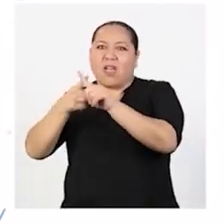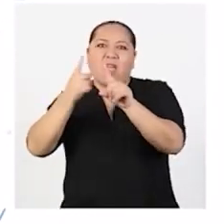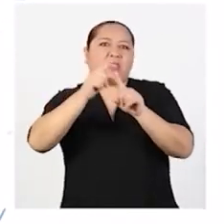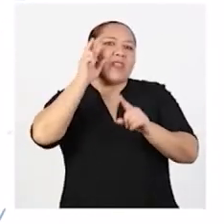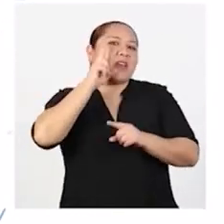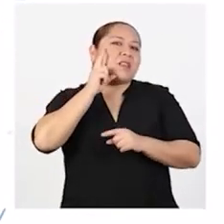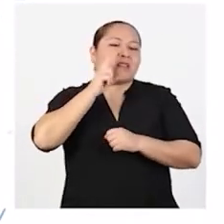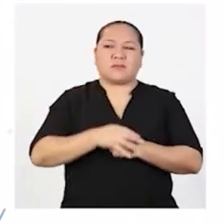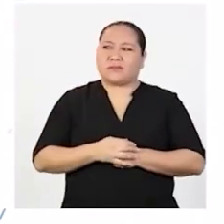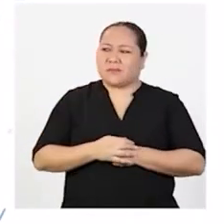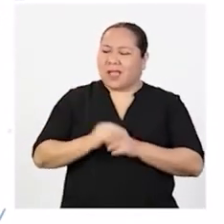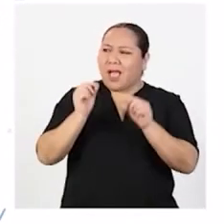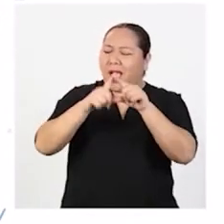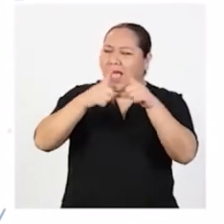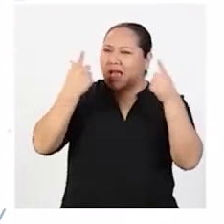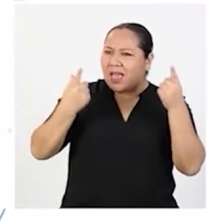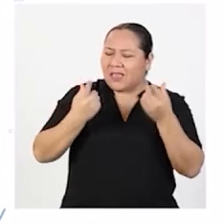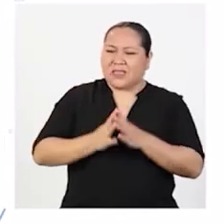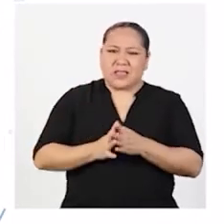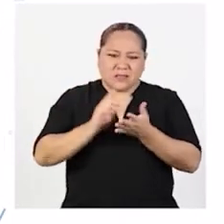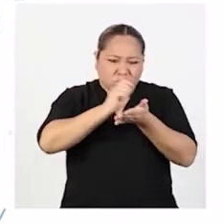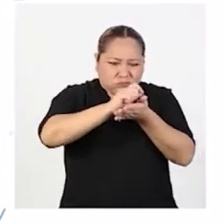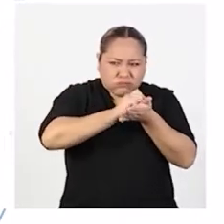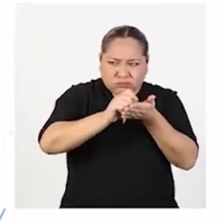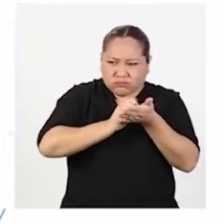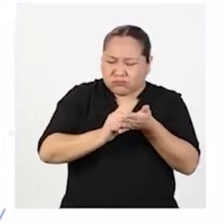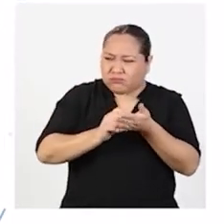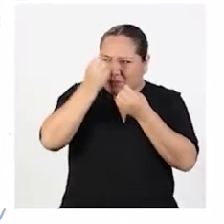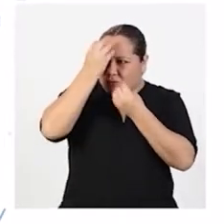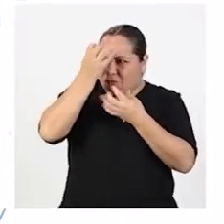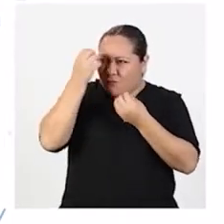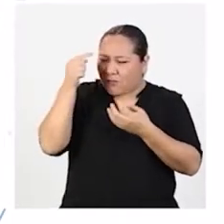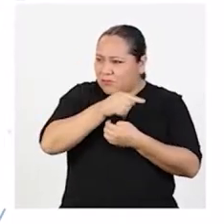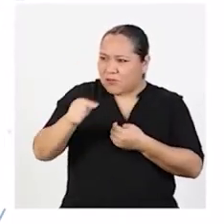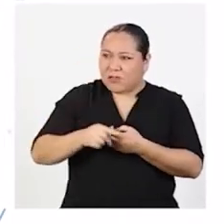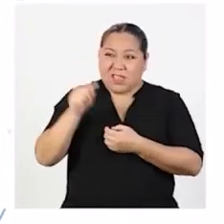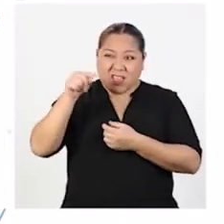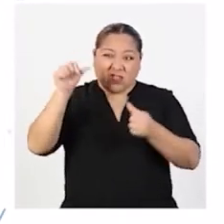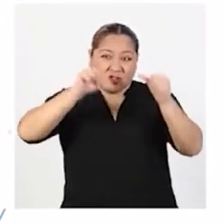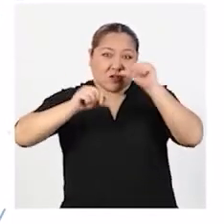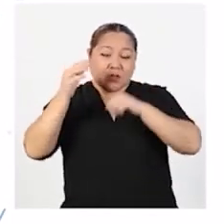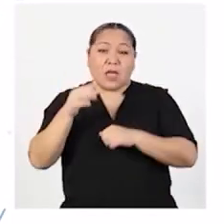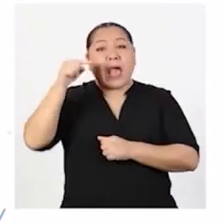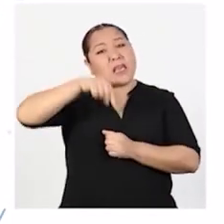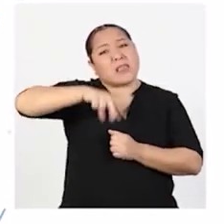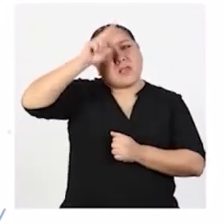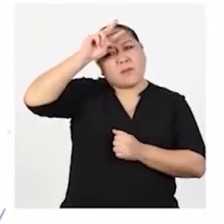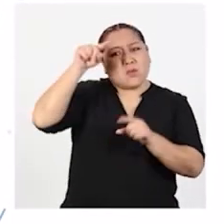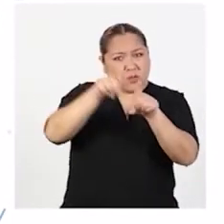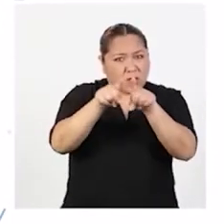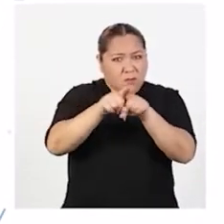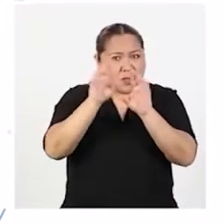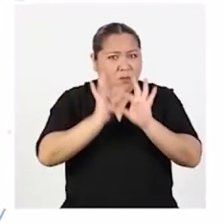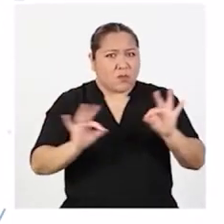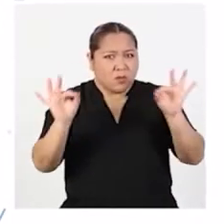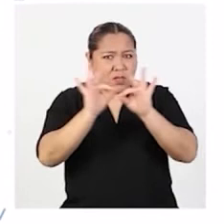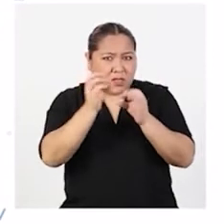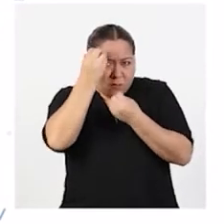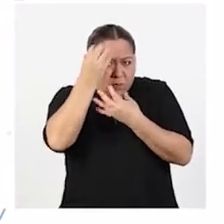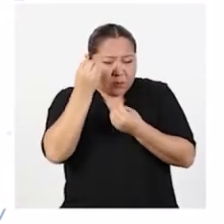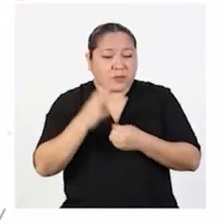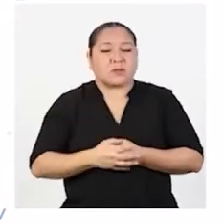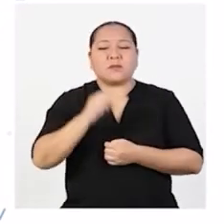base racional y aún menos una base evolutiva. Pero aún así, vale la pena desechar con pruebas genéticas el mito de las